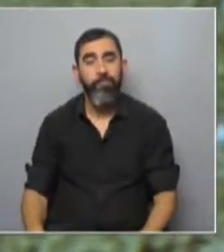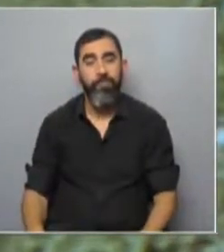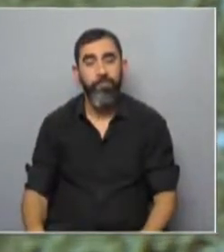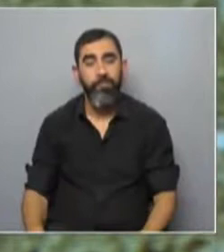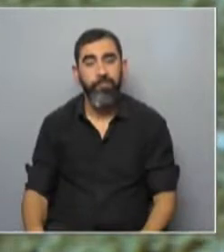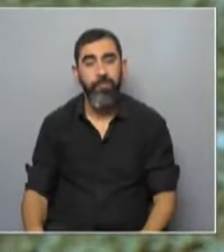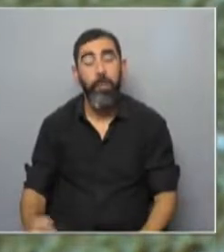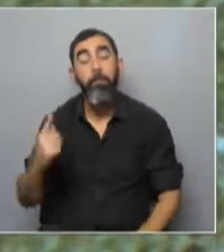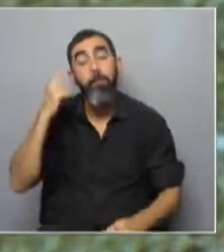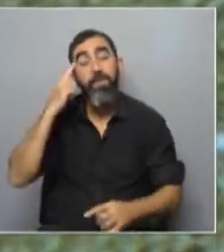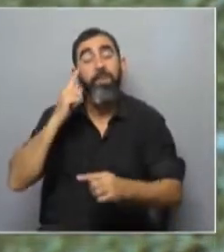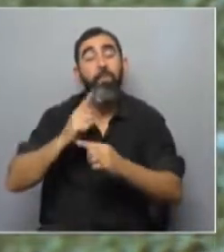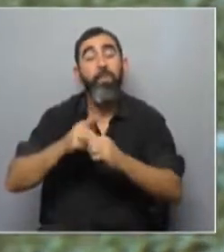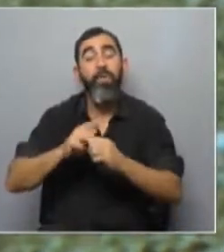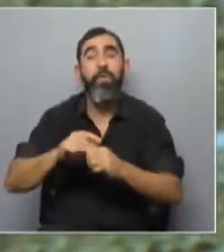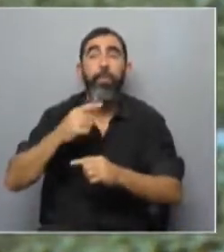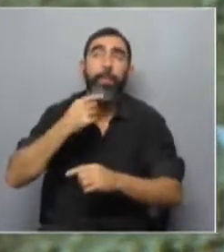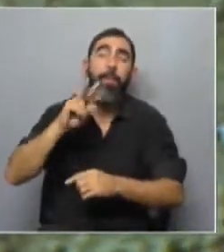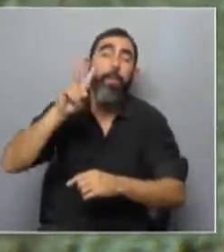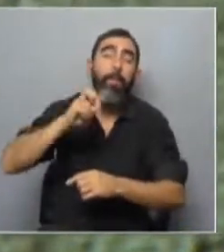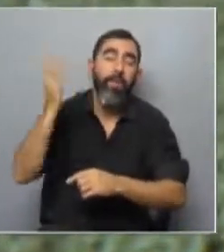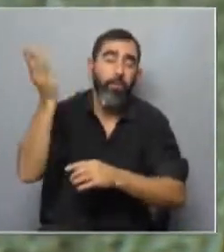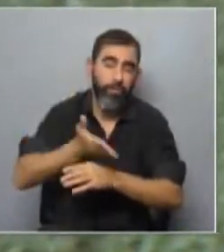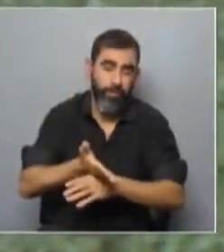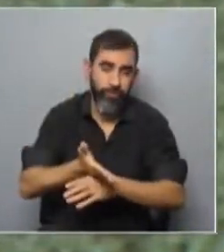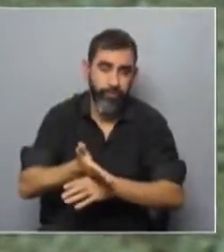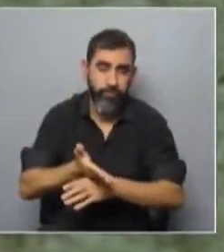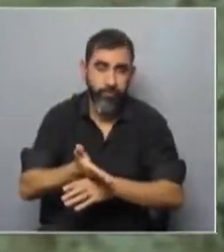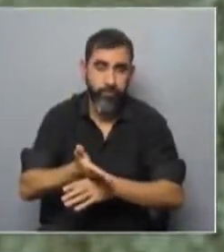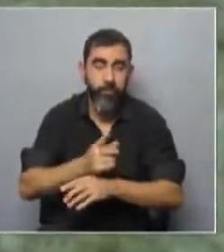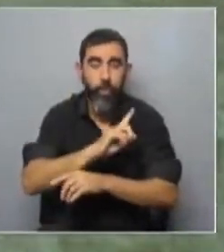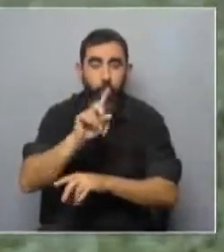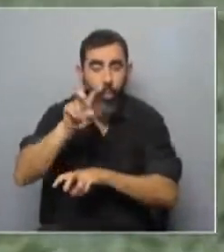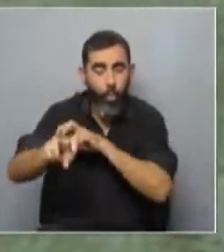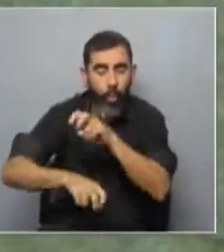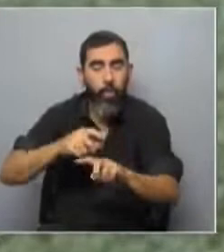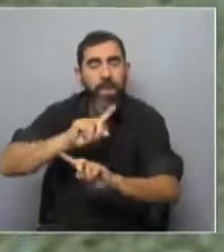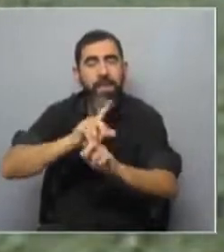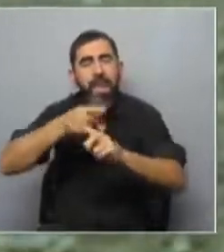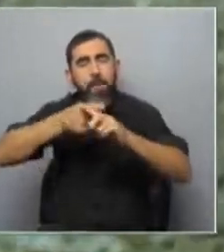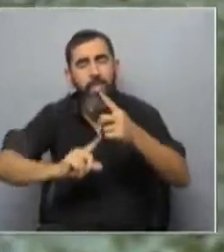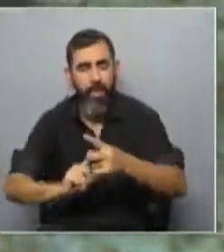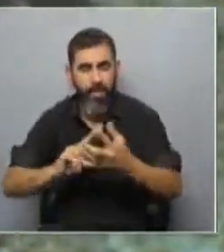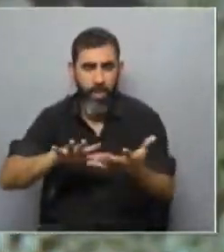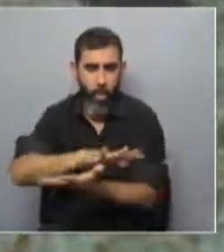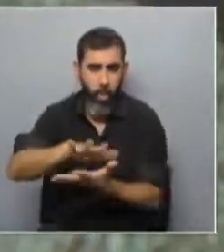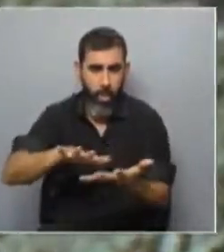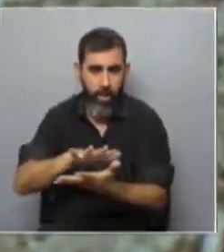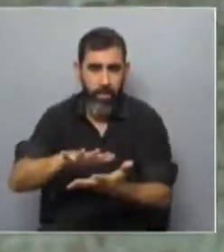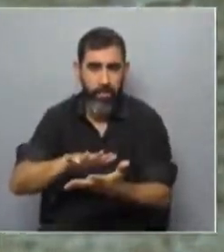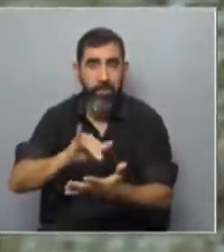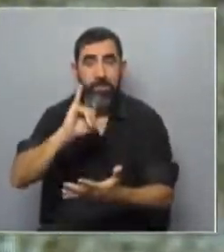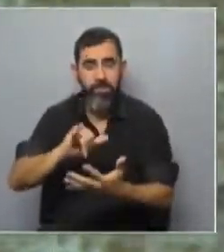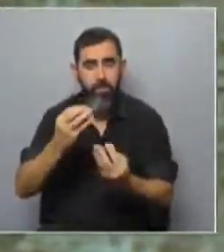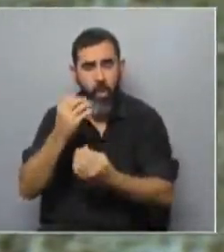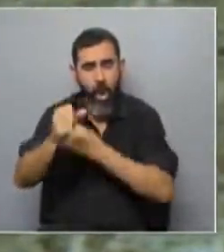Para ser optimistas, no sé, podemos decir un 20% de lo que hay. No excavamos ni la mitad de lo que es el sitio. O sea, si bien llevamos